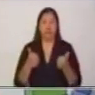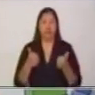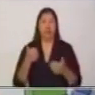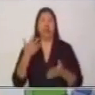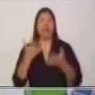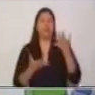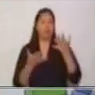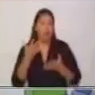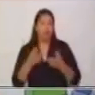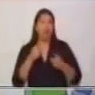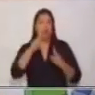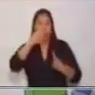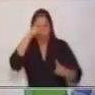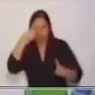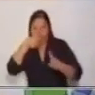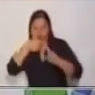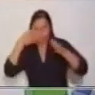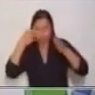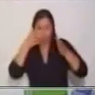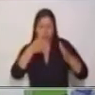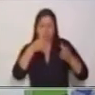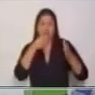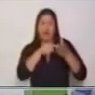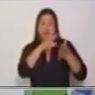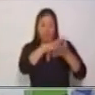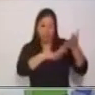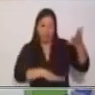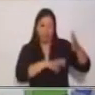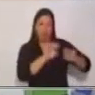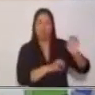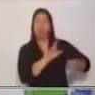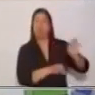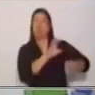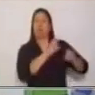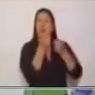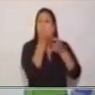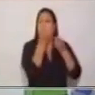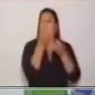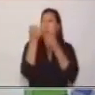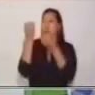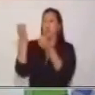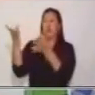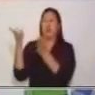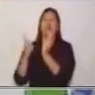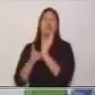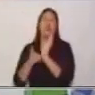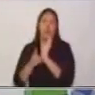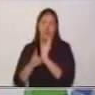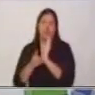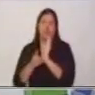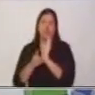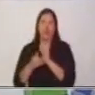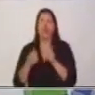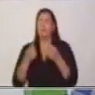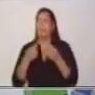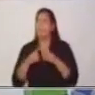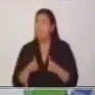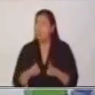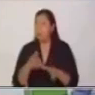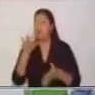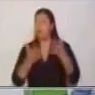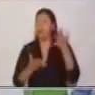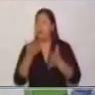vayas a enfocar este texto informativo a los doctores. Ahora, si quieres también educar a la población acerca de cómo